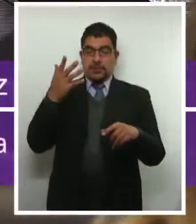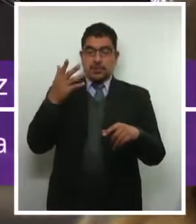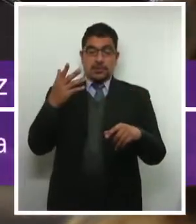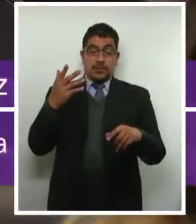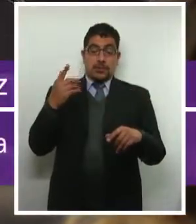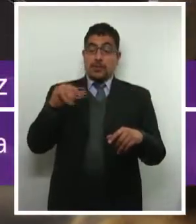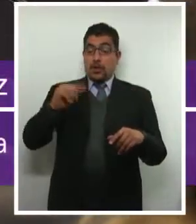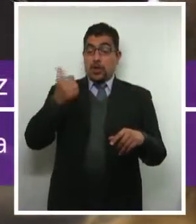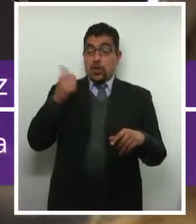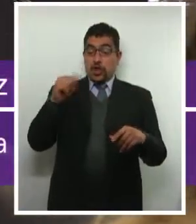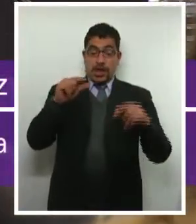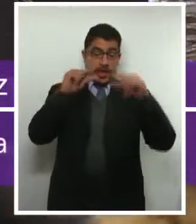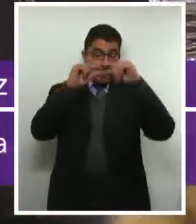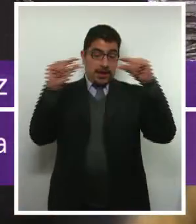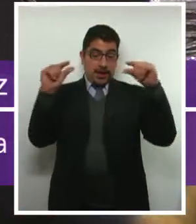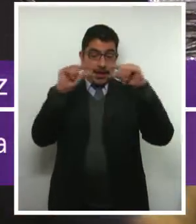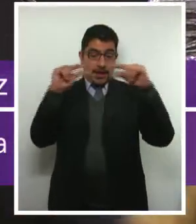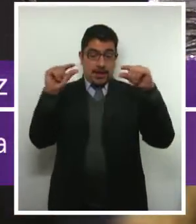11º.